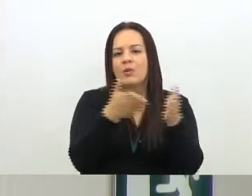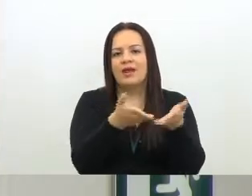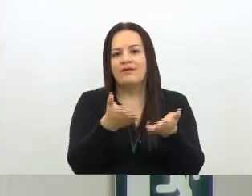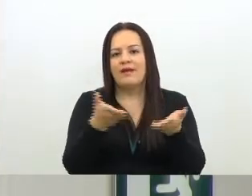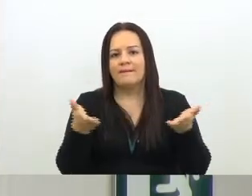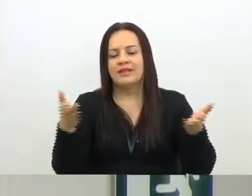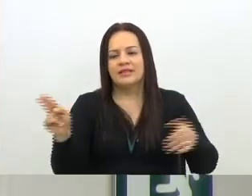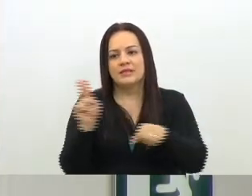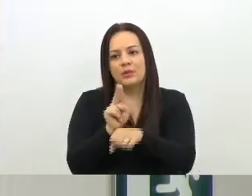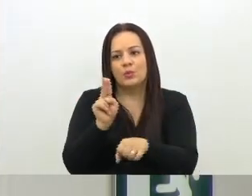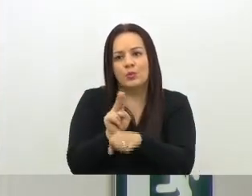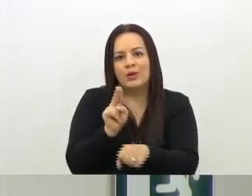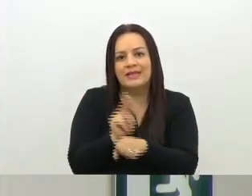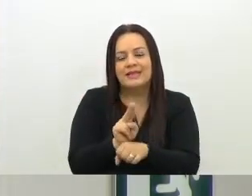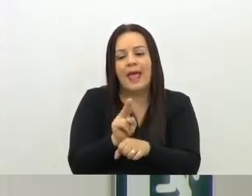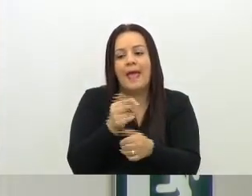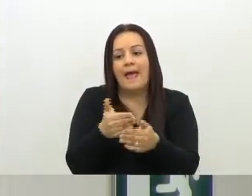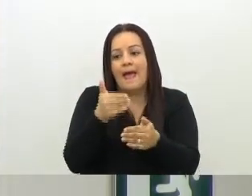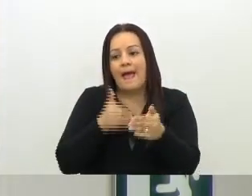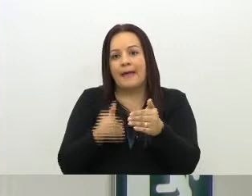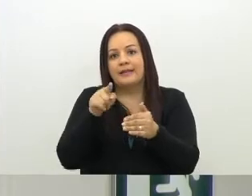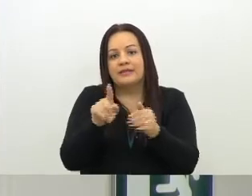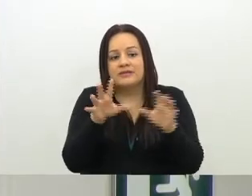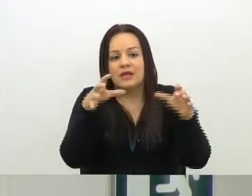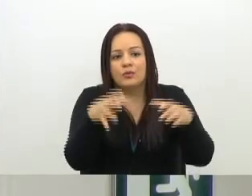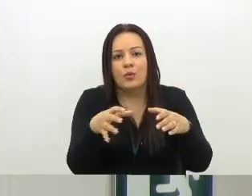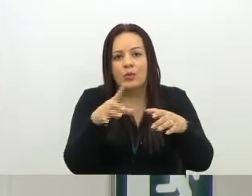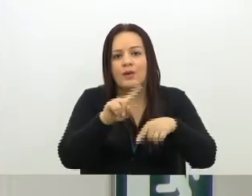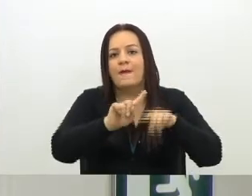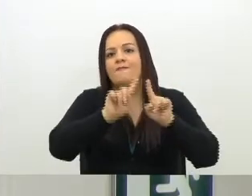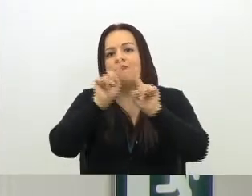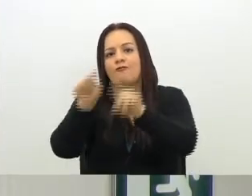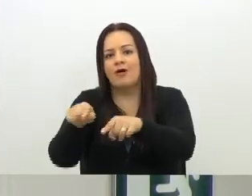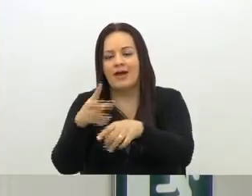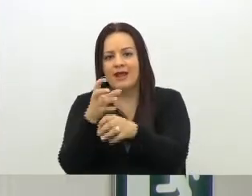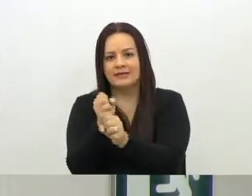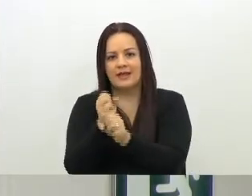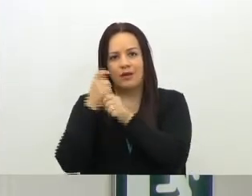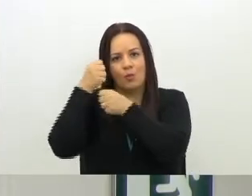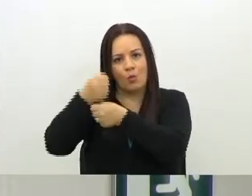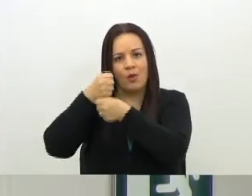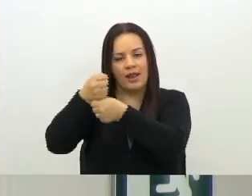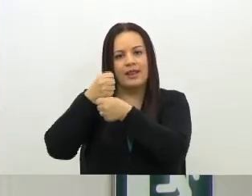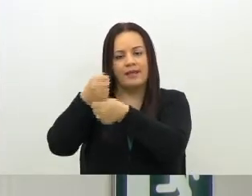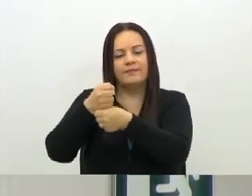utilizaran previo a que los sectores se fueran a esta huelga. Esto